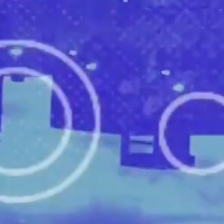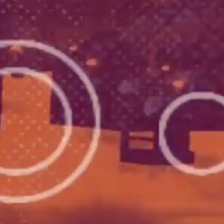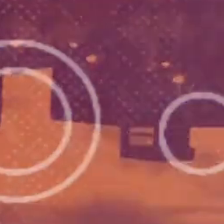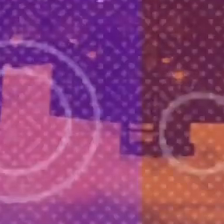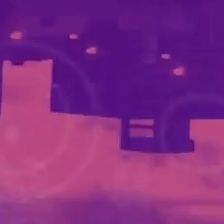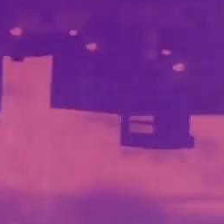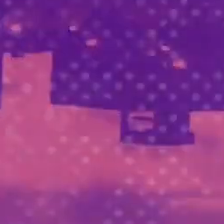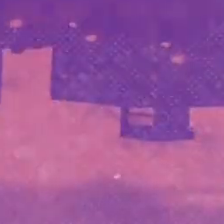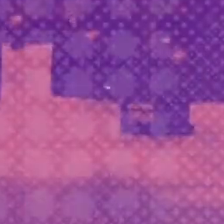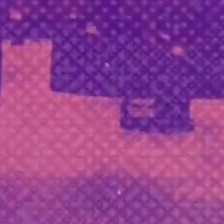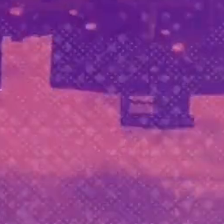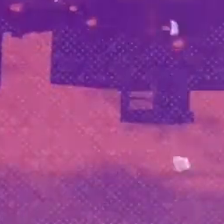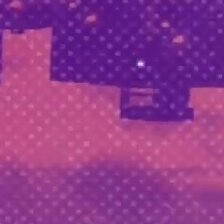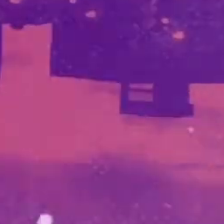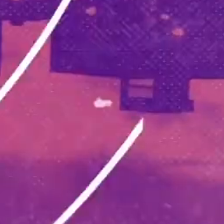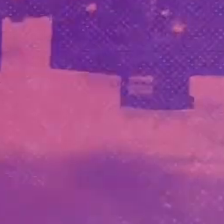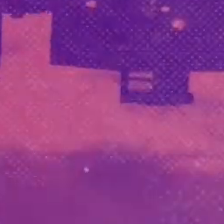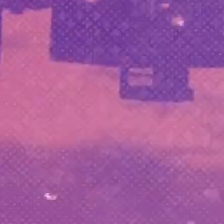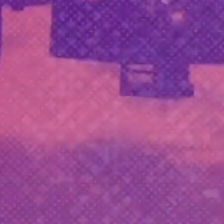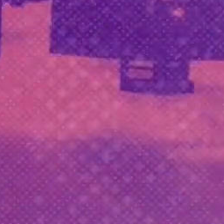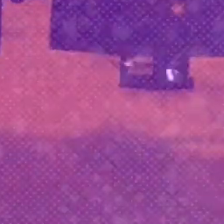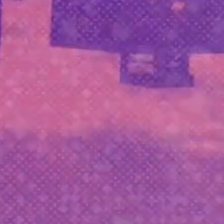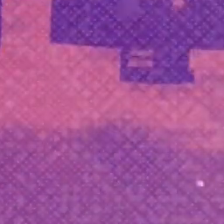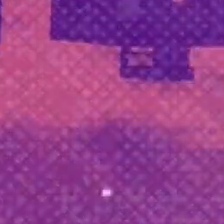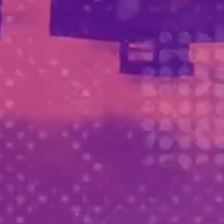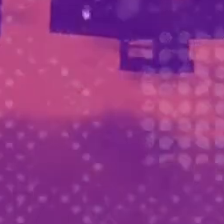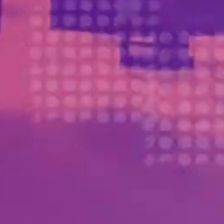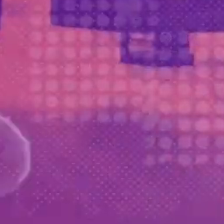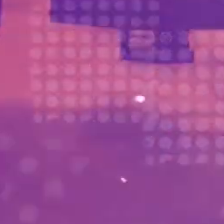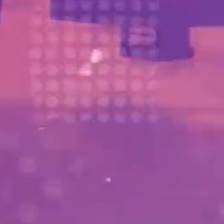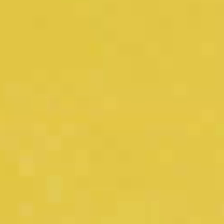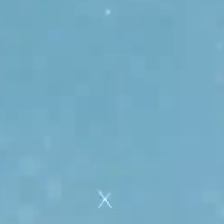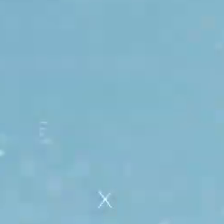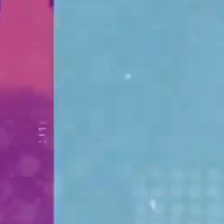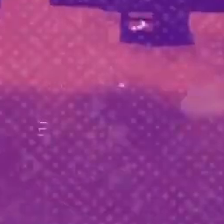Todos los caminos me trajeron hasta aquí.